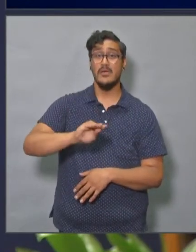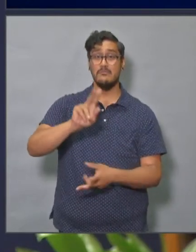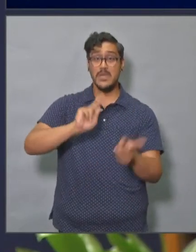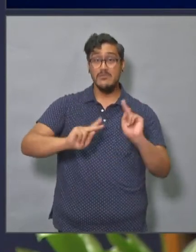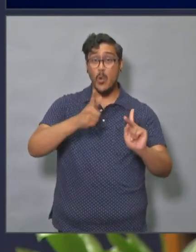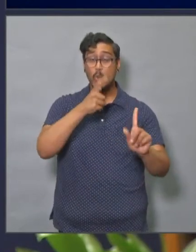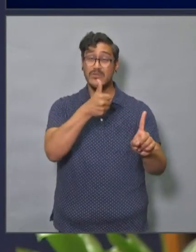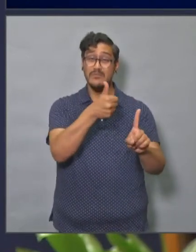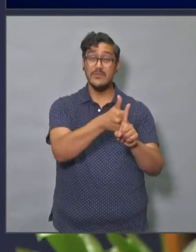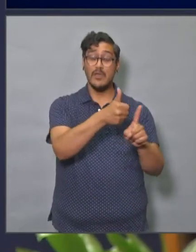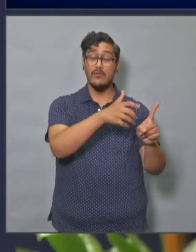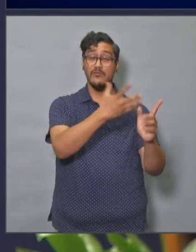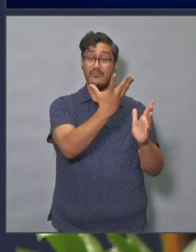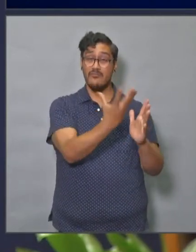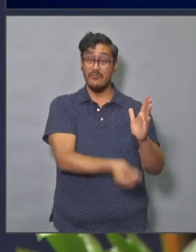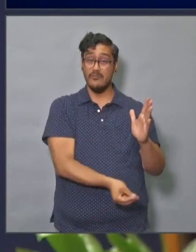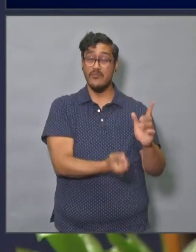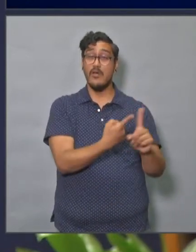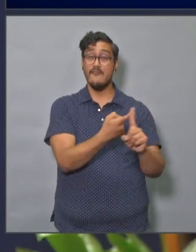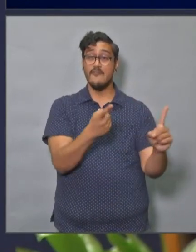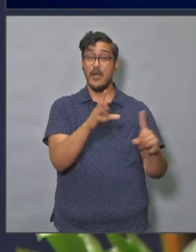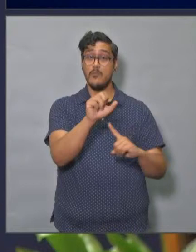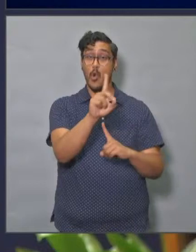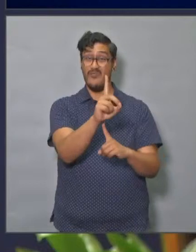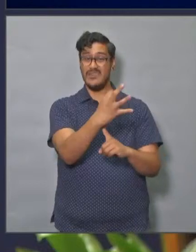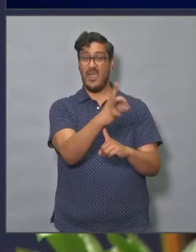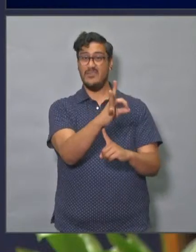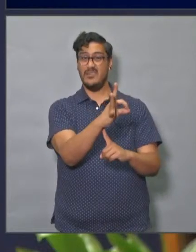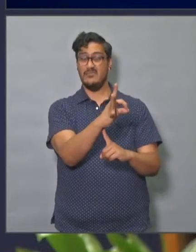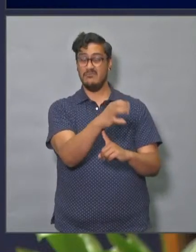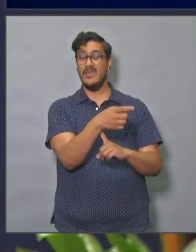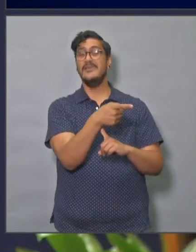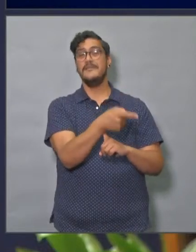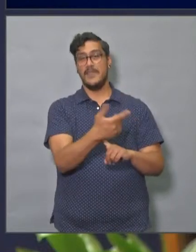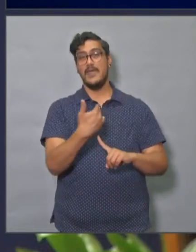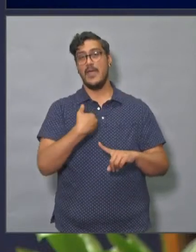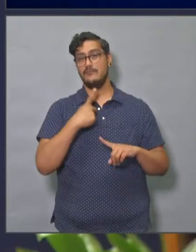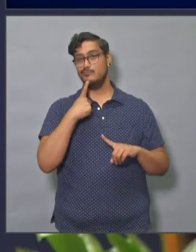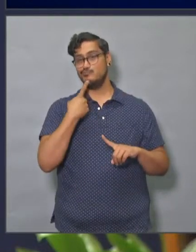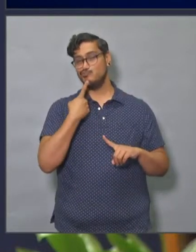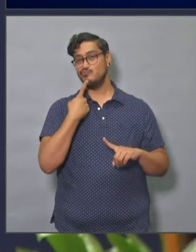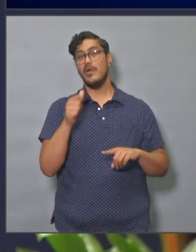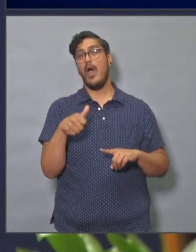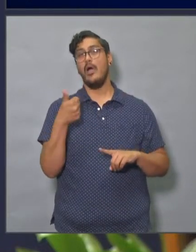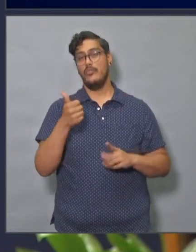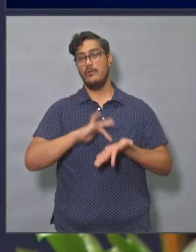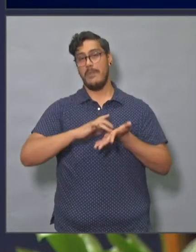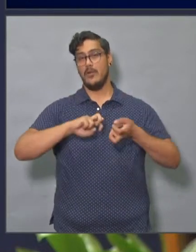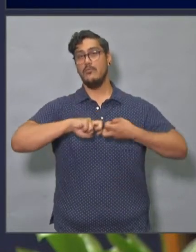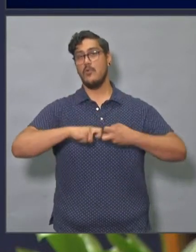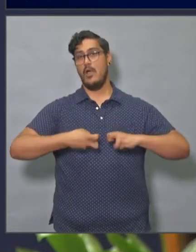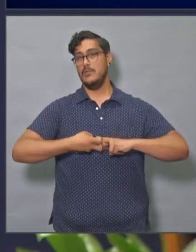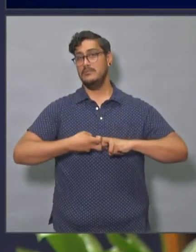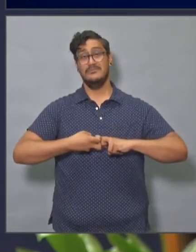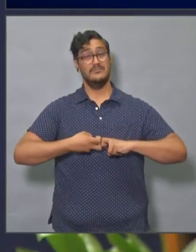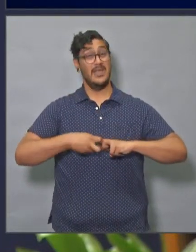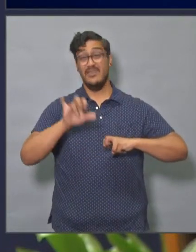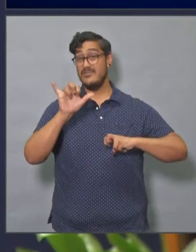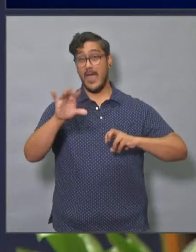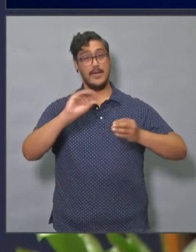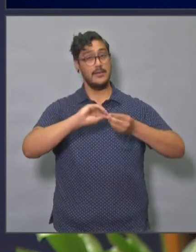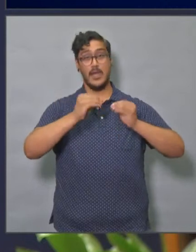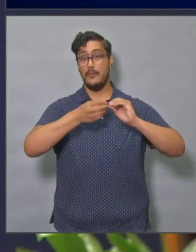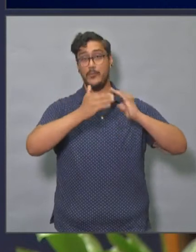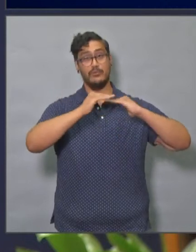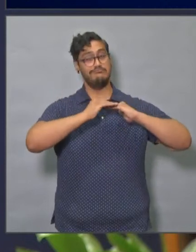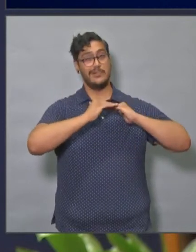por causas de COVID-19 tenían condiciones de salud delicadas. Este número se ha mantenido constante